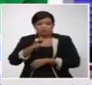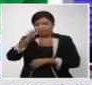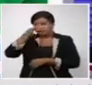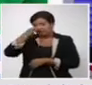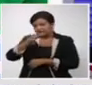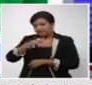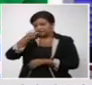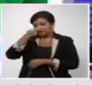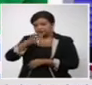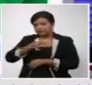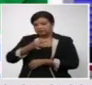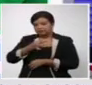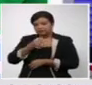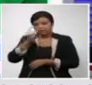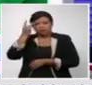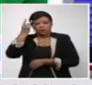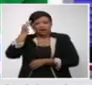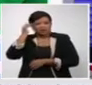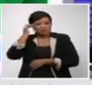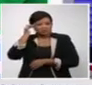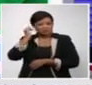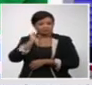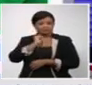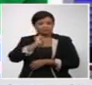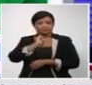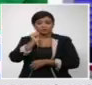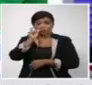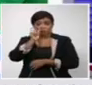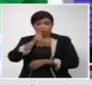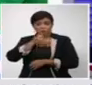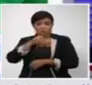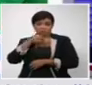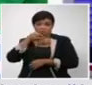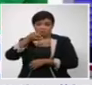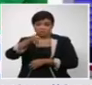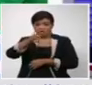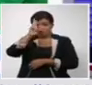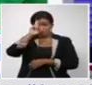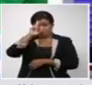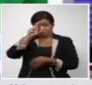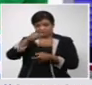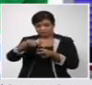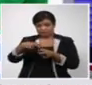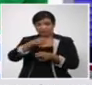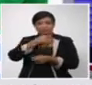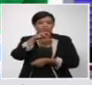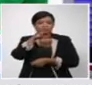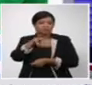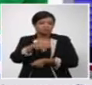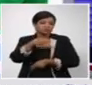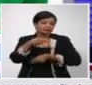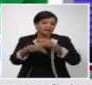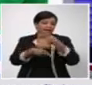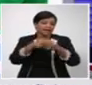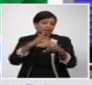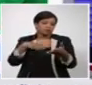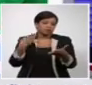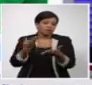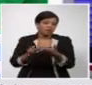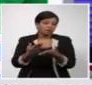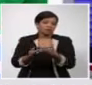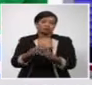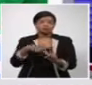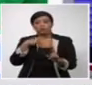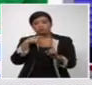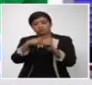cefalea. Fue evaluado en su policlínico, se realiza test de antígenos, resulta positivo